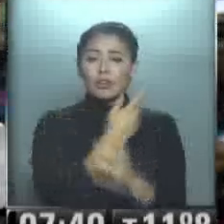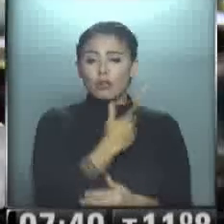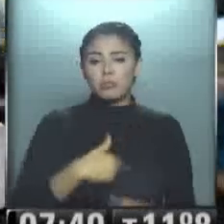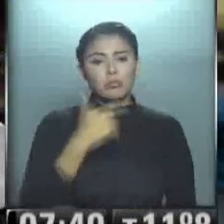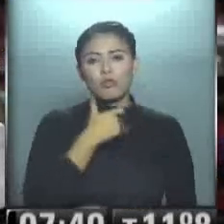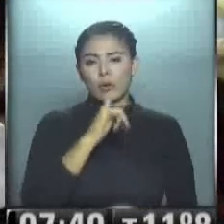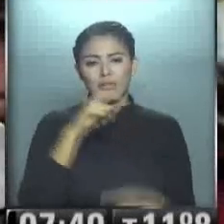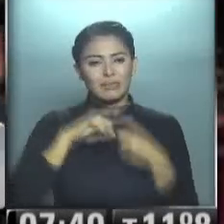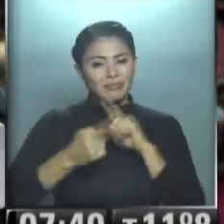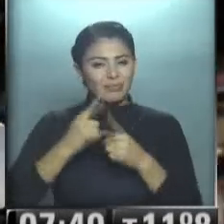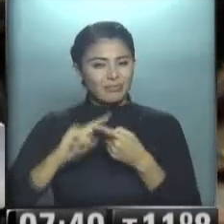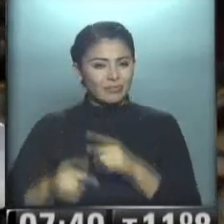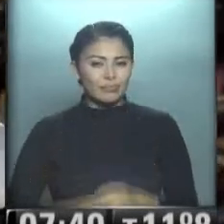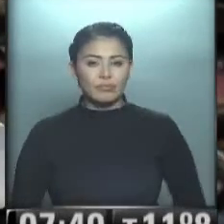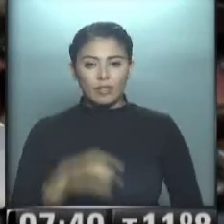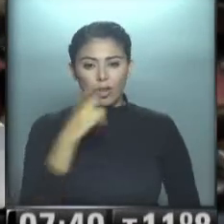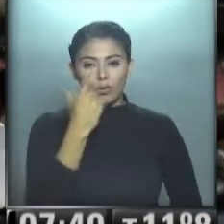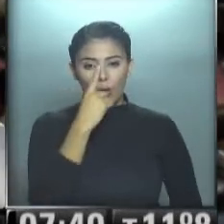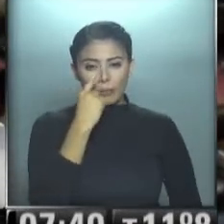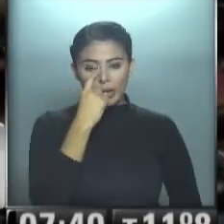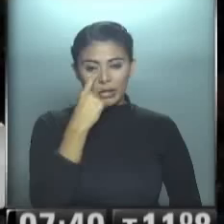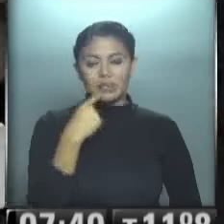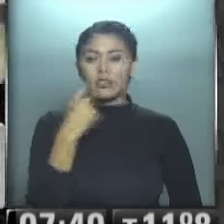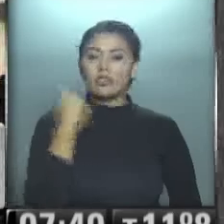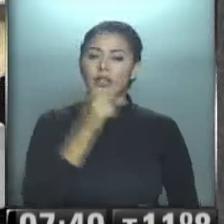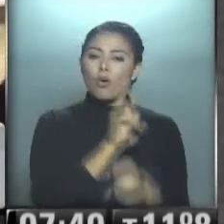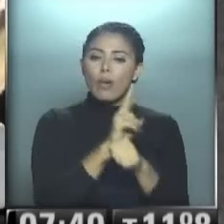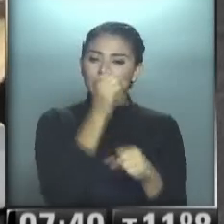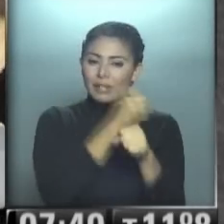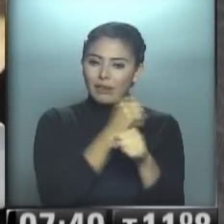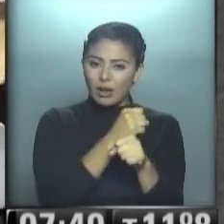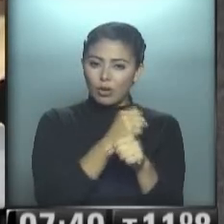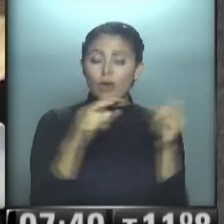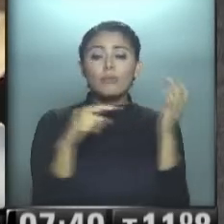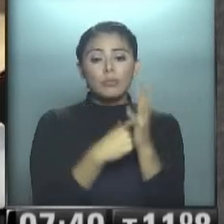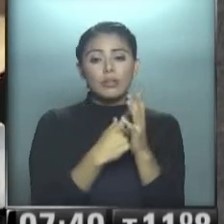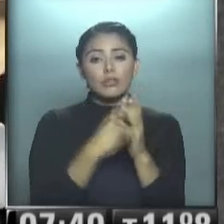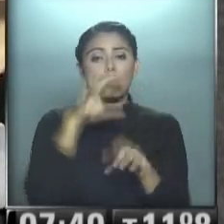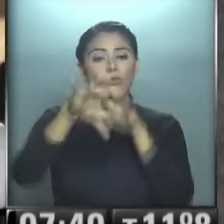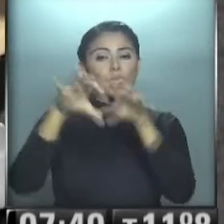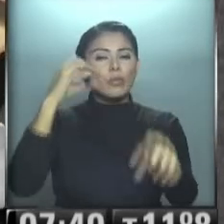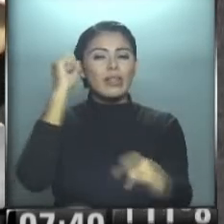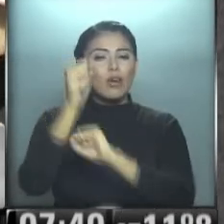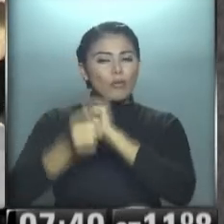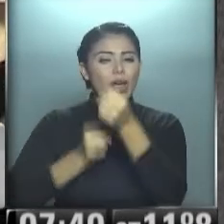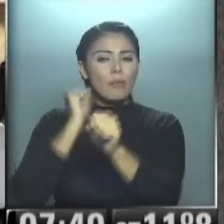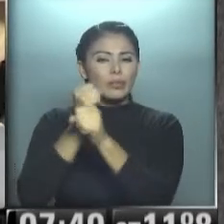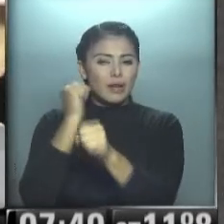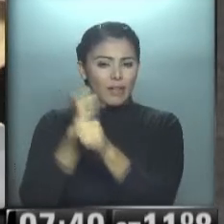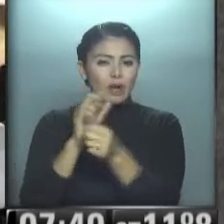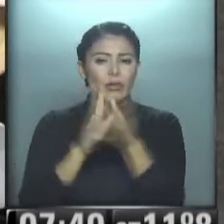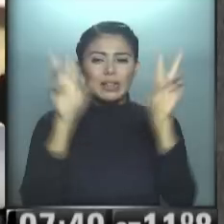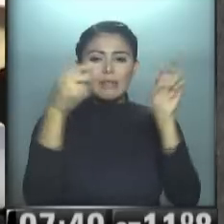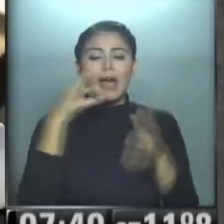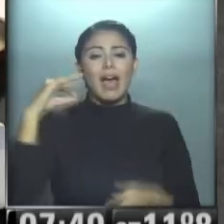tratar. La prioridad nuestra es defender los puestos de trabajo, no obstante la demanda hecha por las centrales obreras sobre el tema de